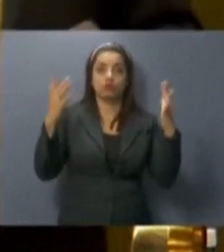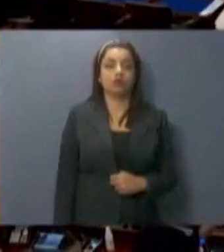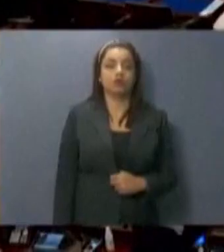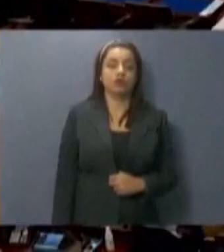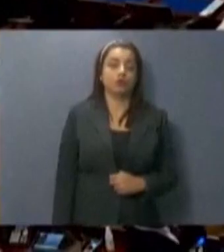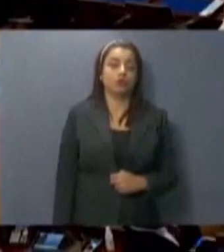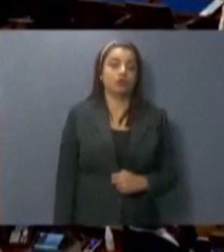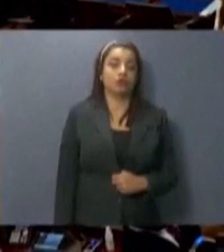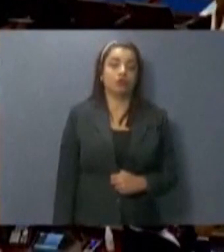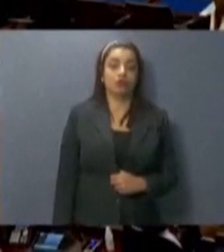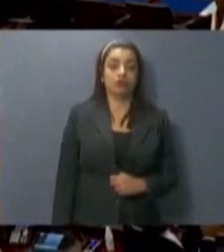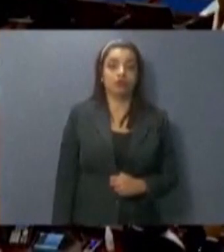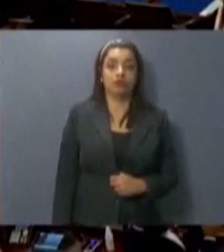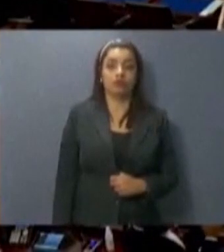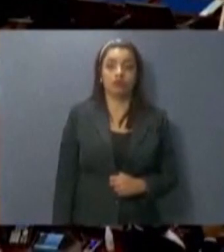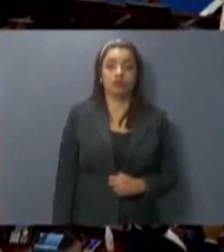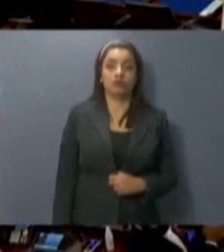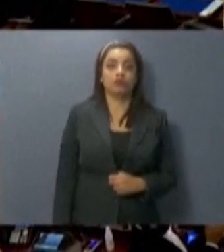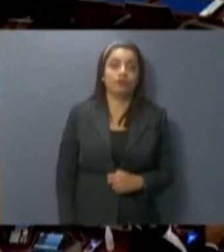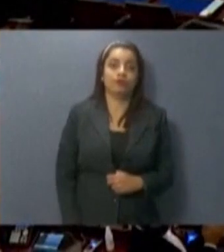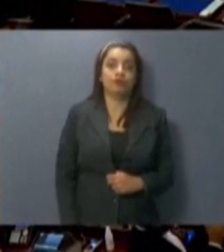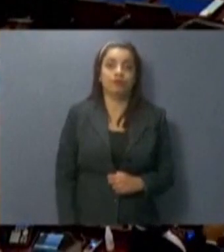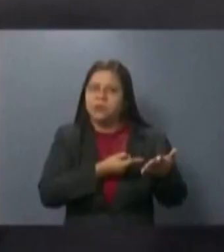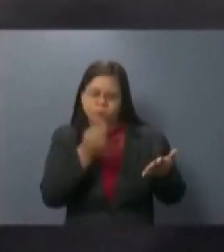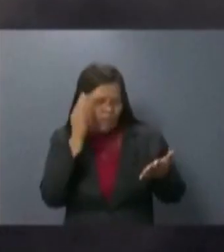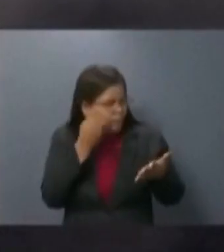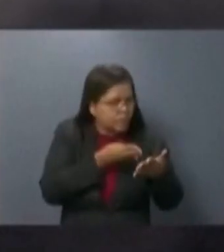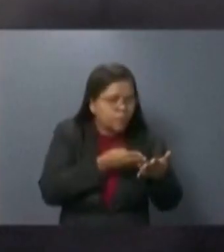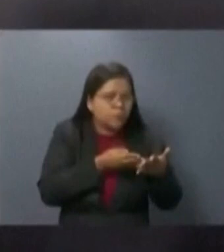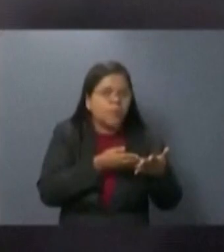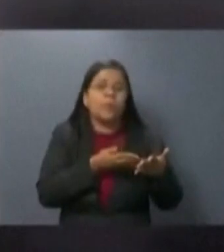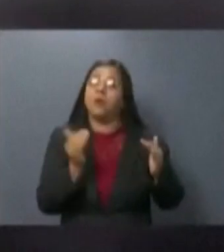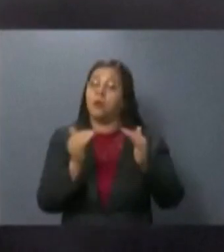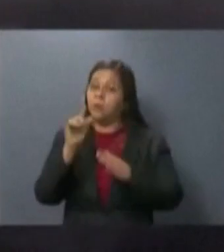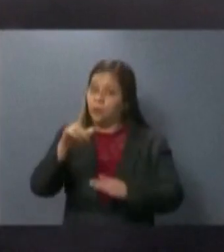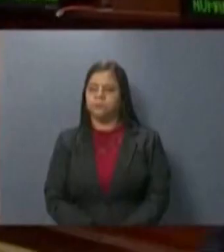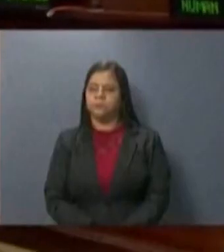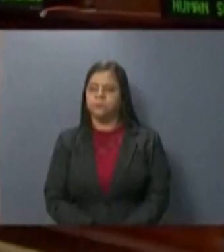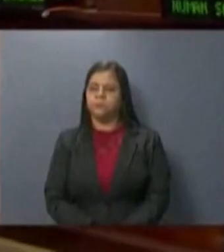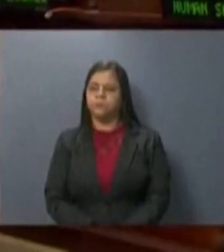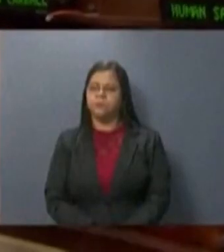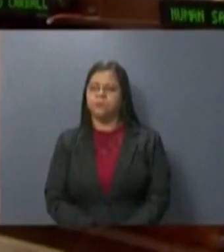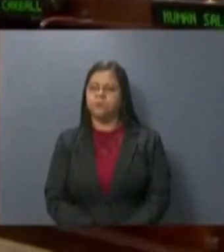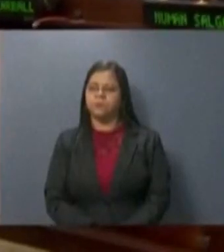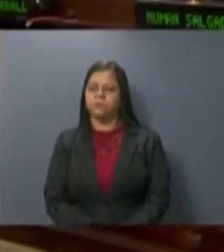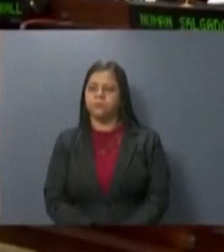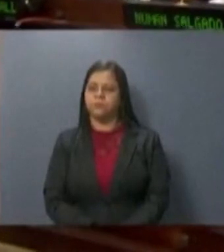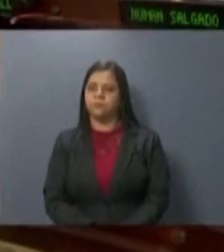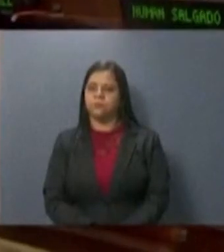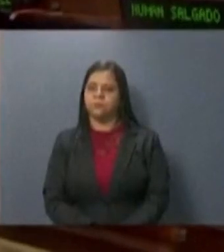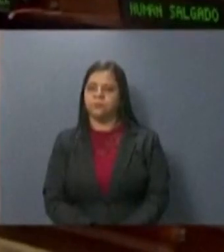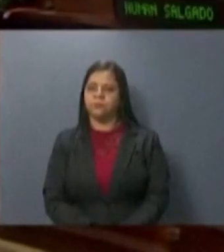una primera acción parlamentaria que no sólo ha sido tildada de ataque al estado de derecho sino que hace ruido por tratarse de funcionarios